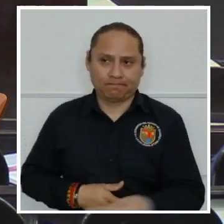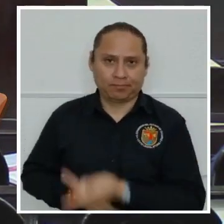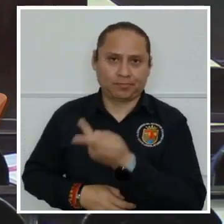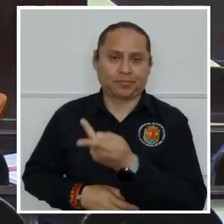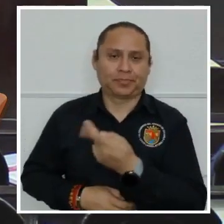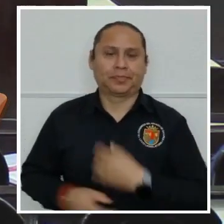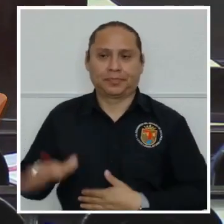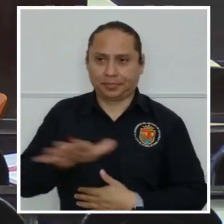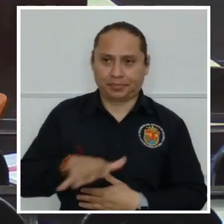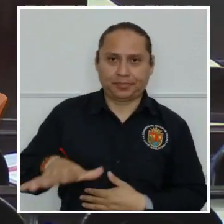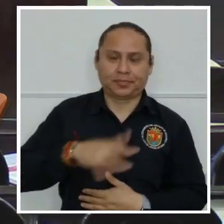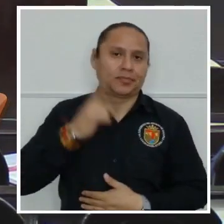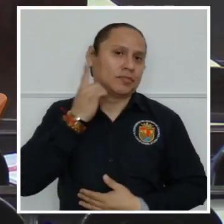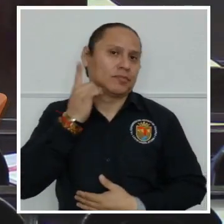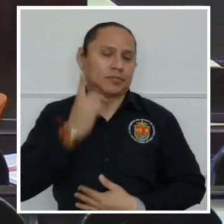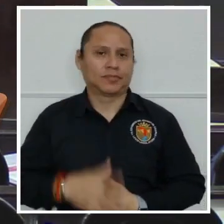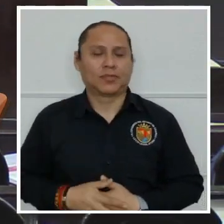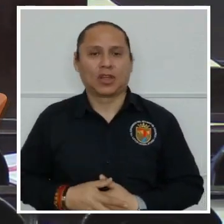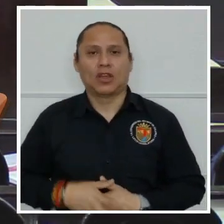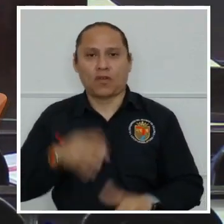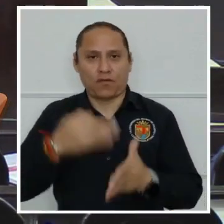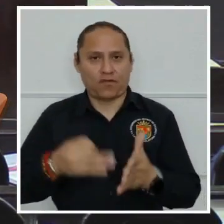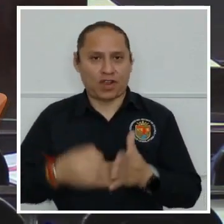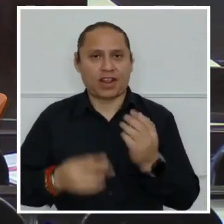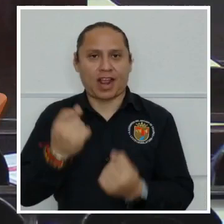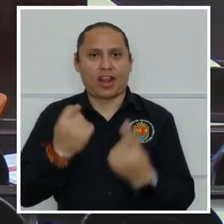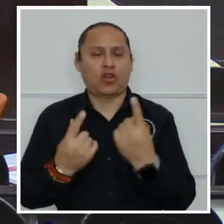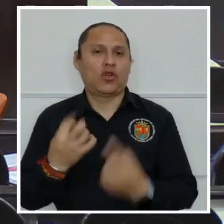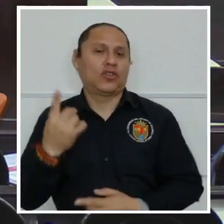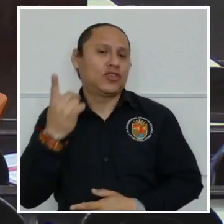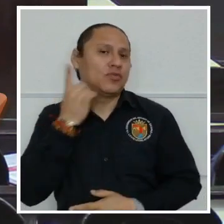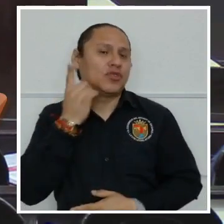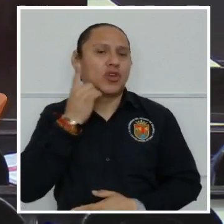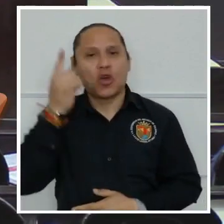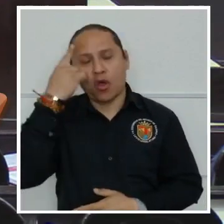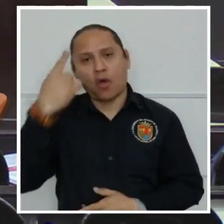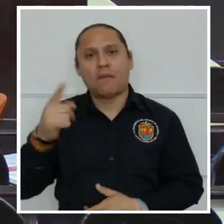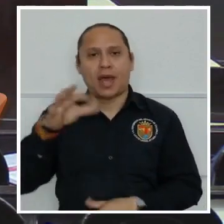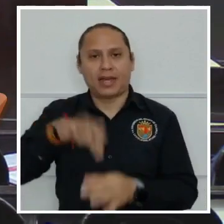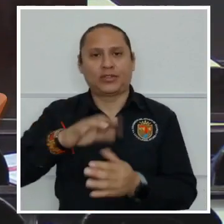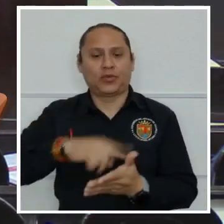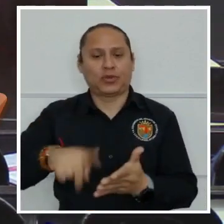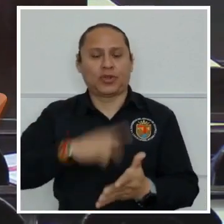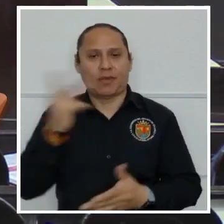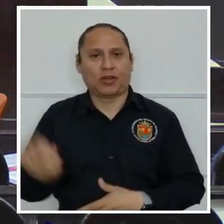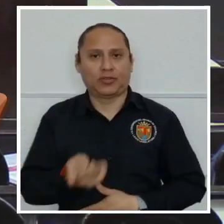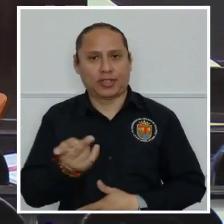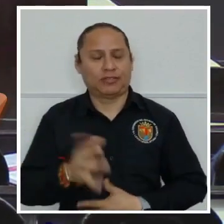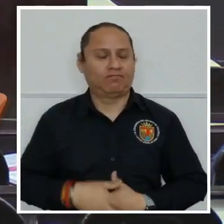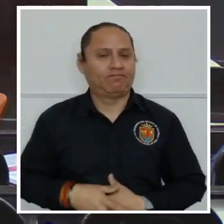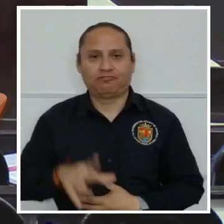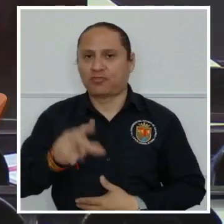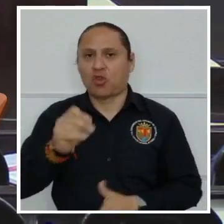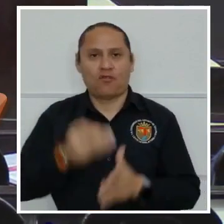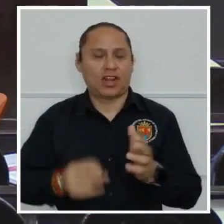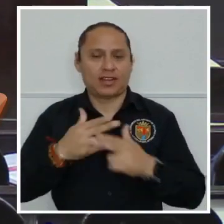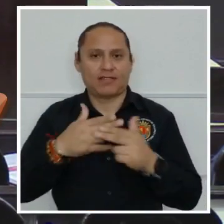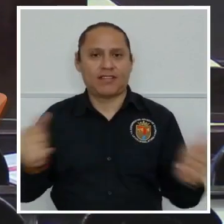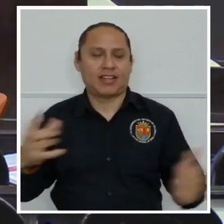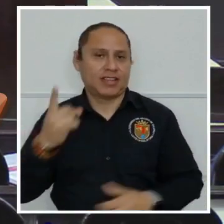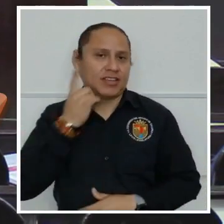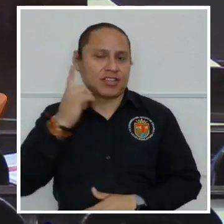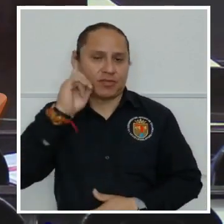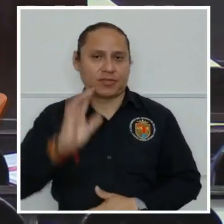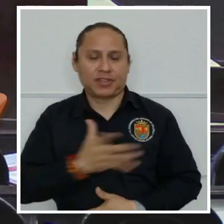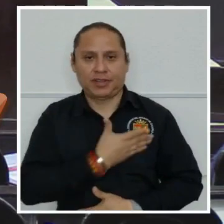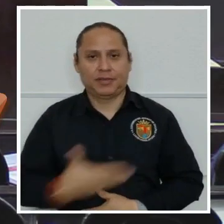pregunta a la Honorable Asamblea si falta algún legislador por emitir su voto. No falta ningún legislador por